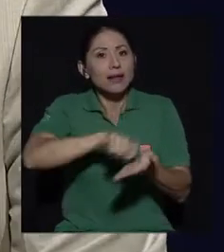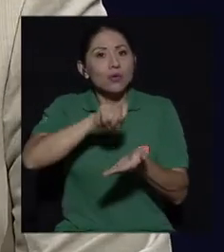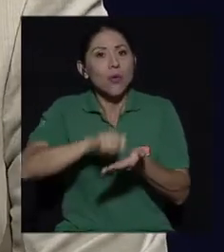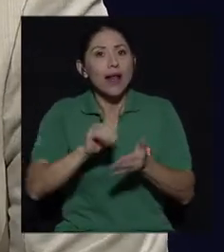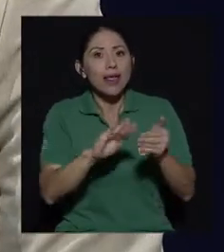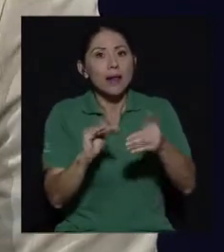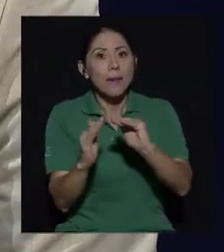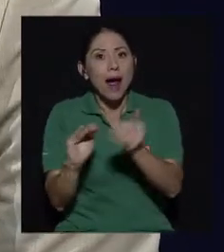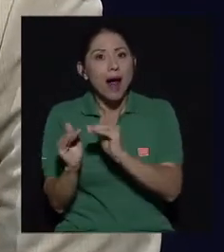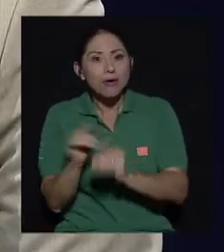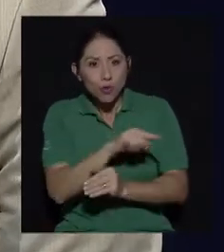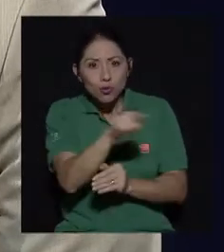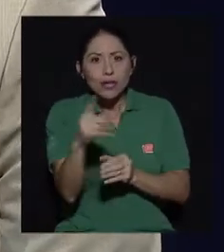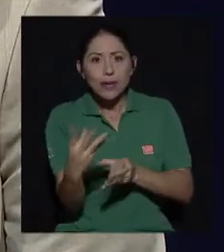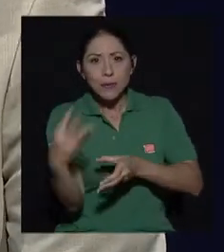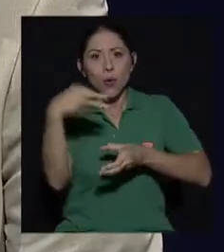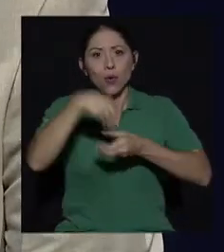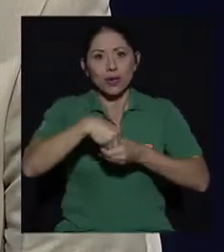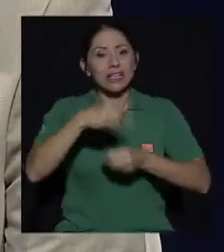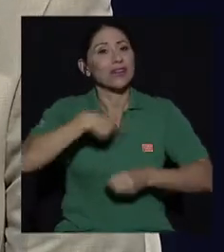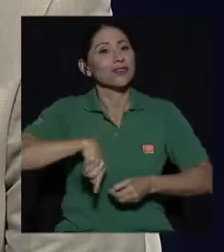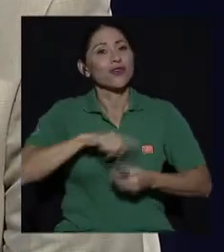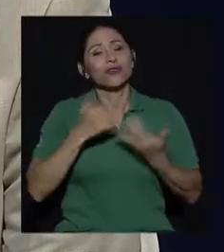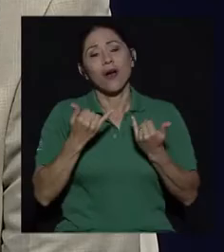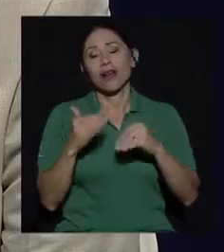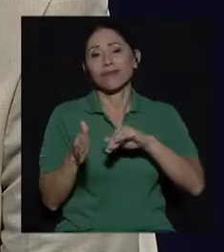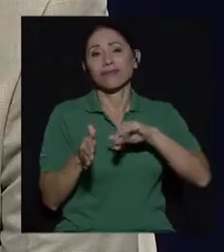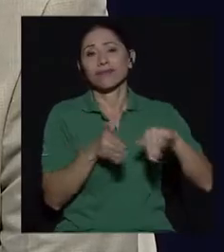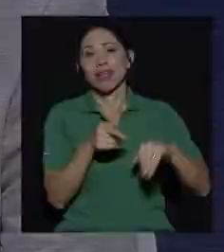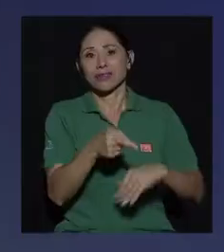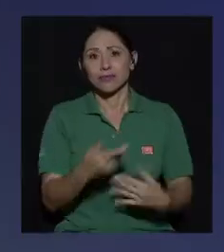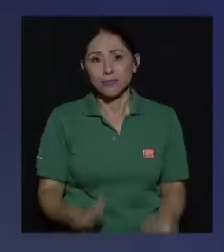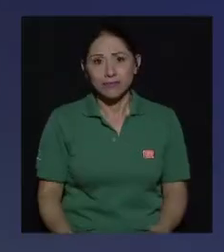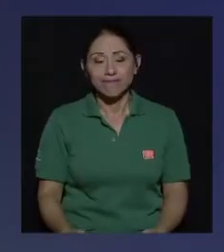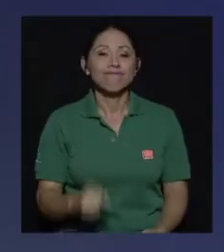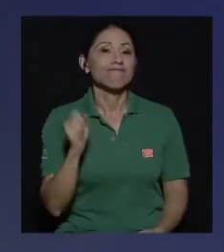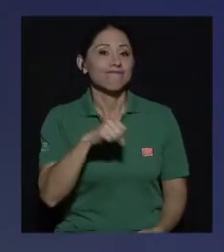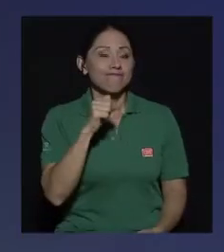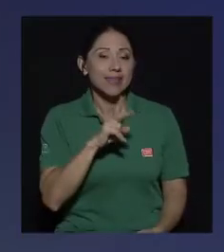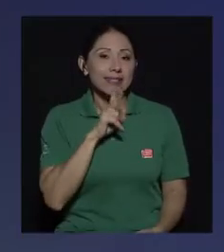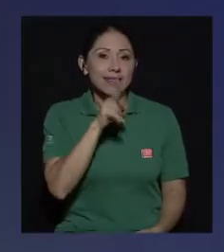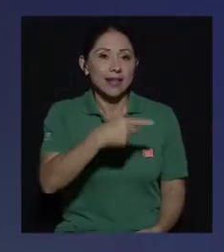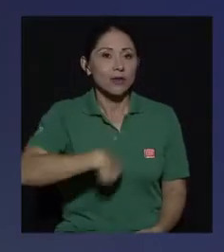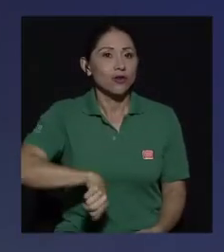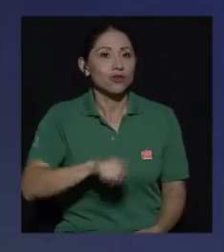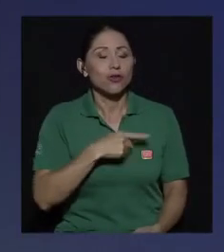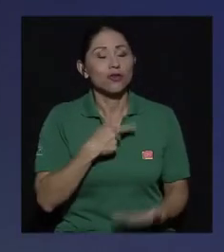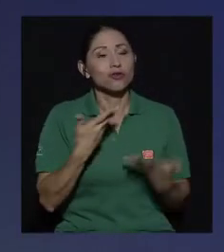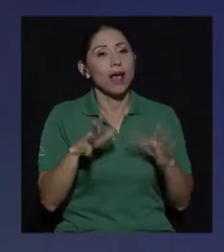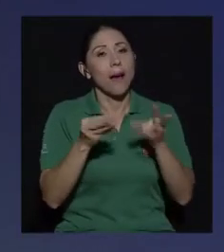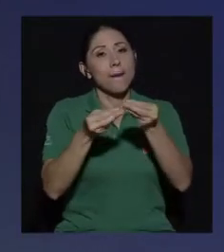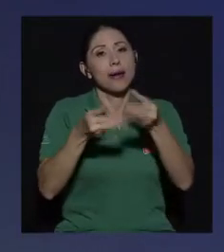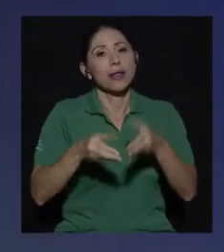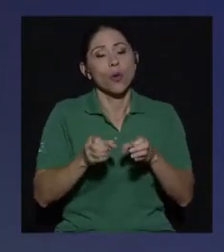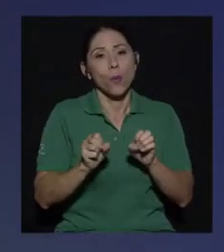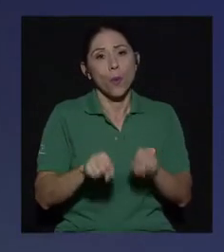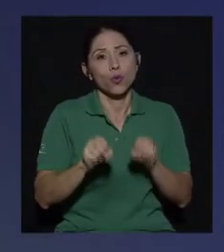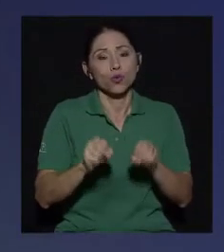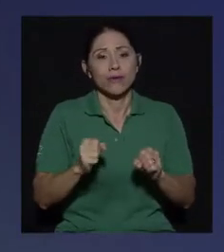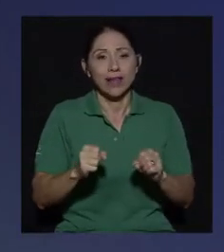involucre sé que eso es algo que hemos venido hemos ido perdiendo también es cierto no es cierto hemos perdido la posibilidad de potenciar